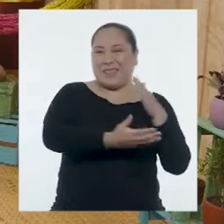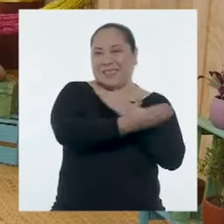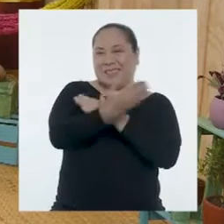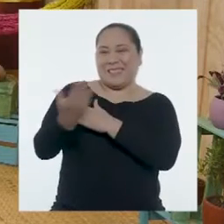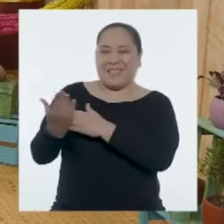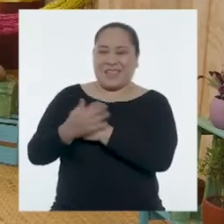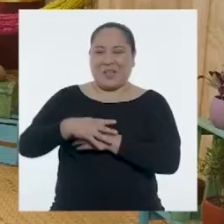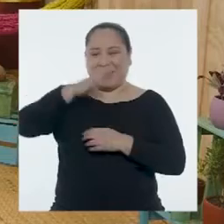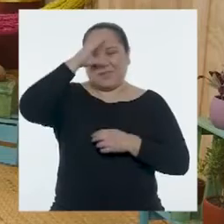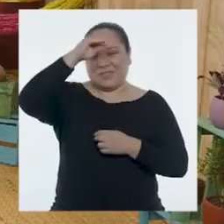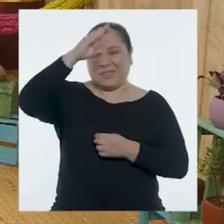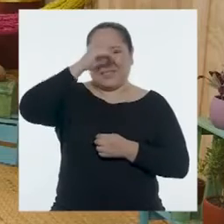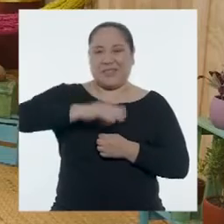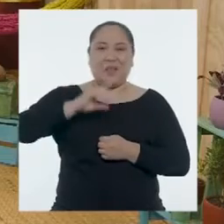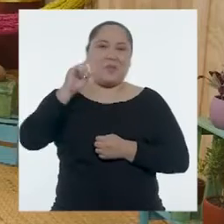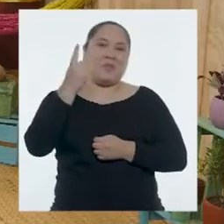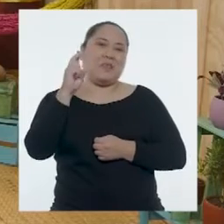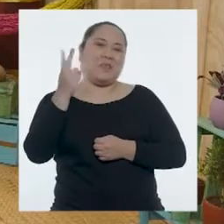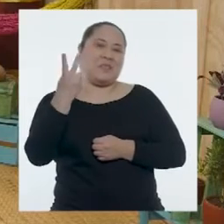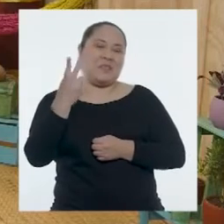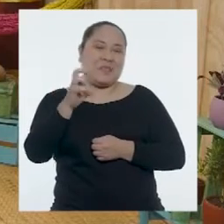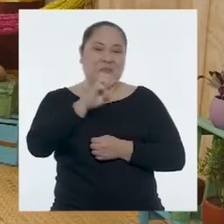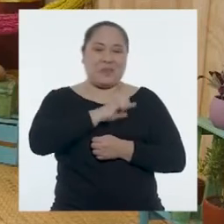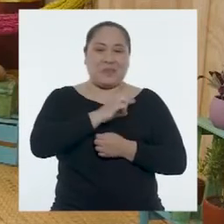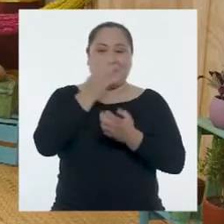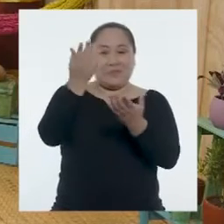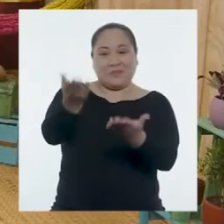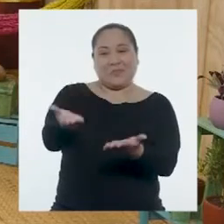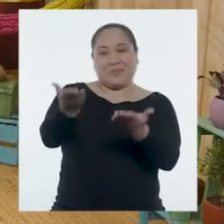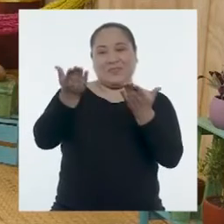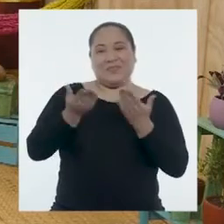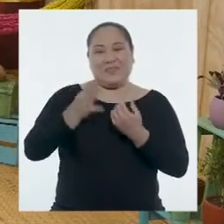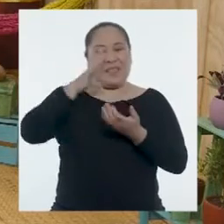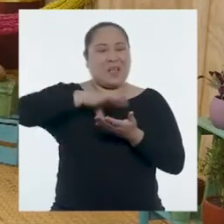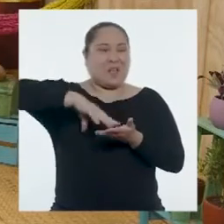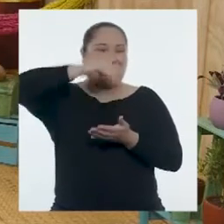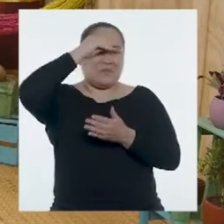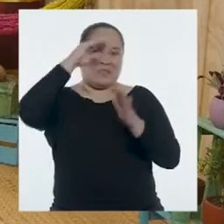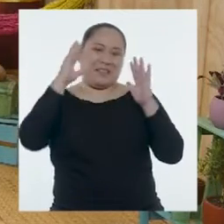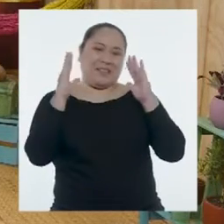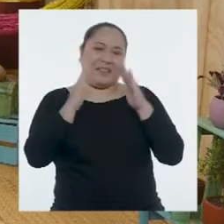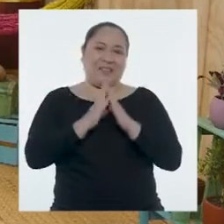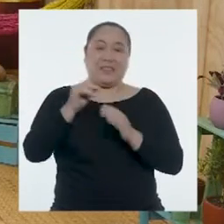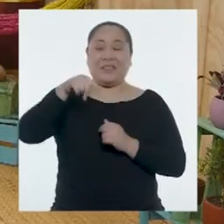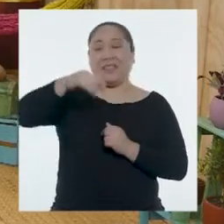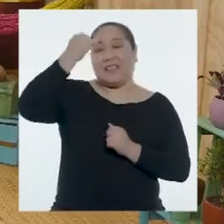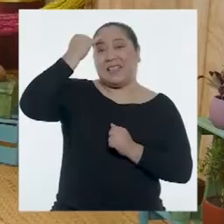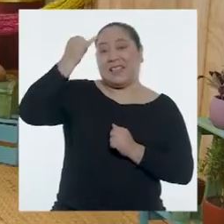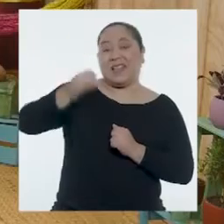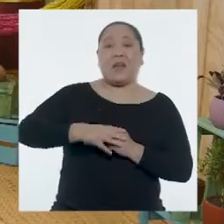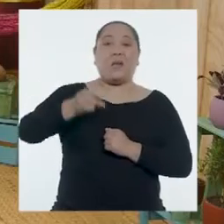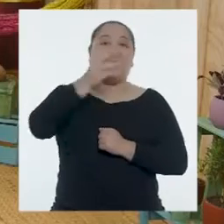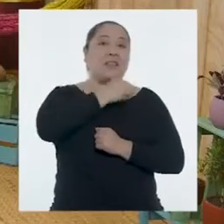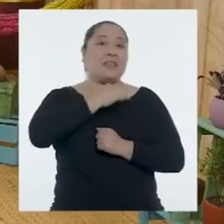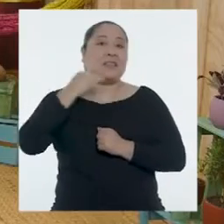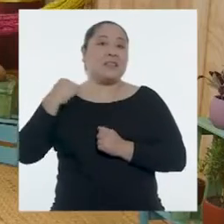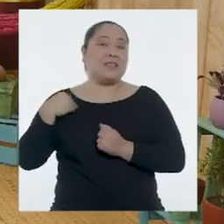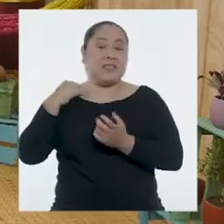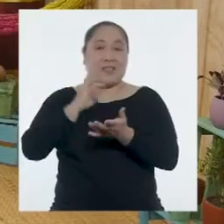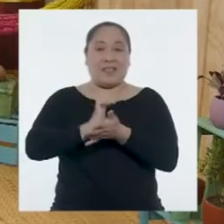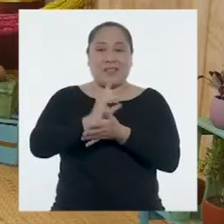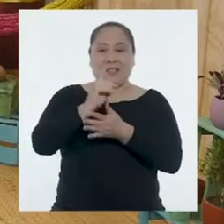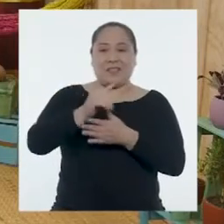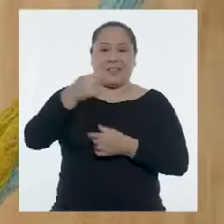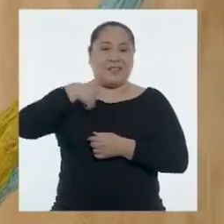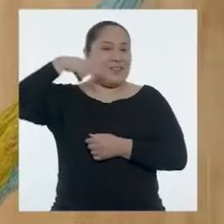Buenos días, chicas y chicos del primer y segundo grado de primaria. Les damos la bienvenida a Aprendo en Casa. Una iniciativa del Ministerio